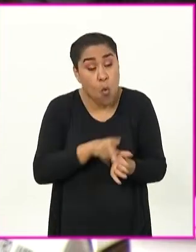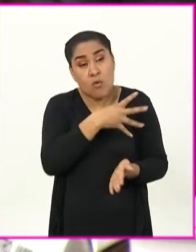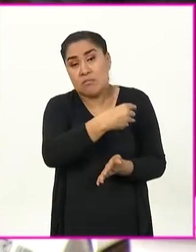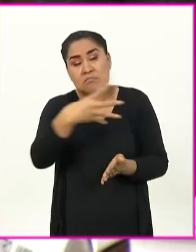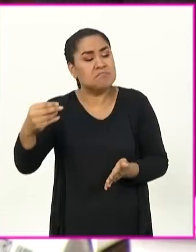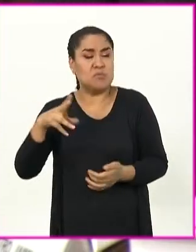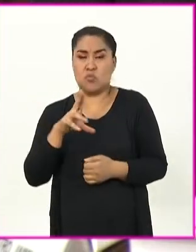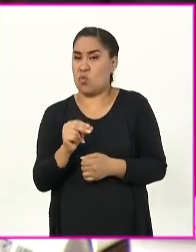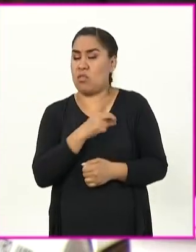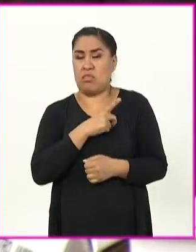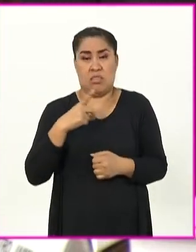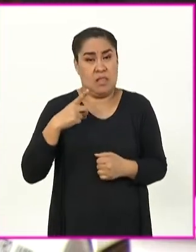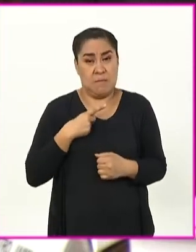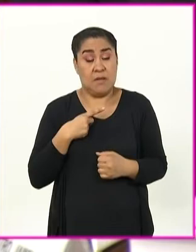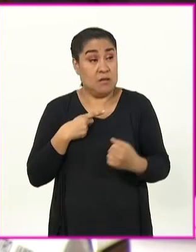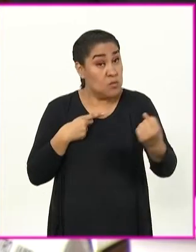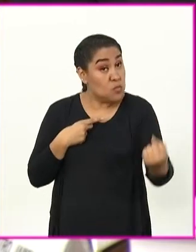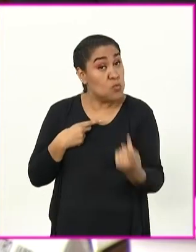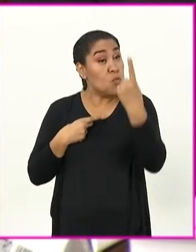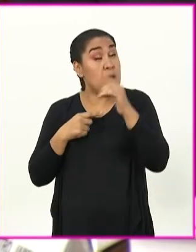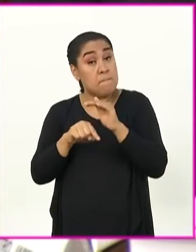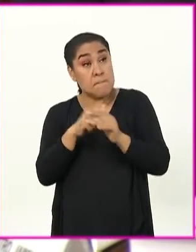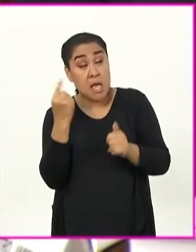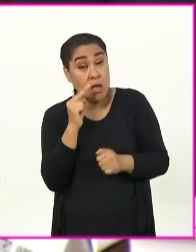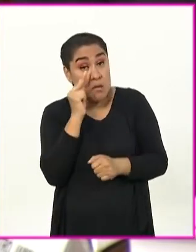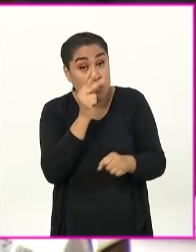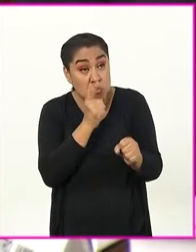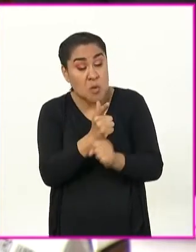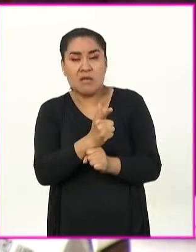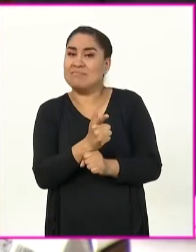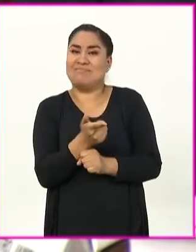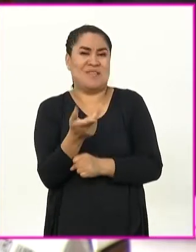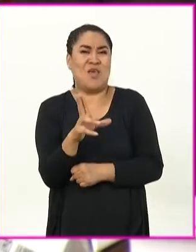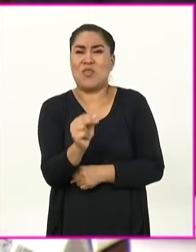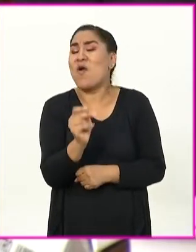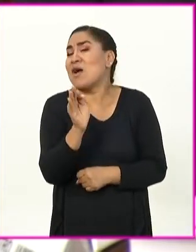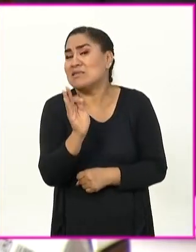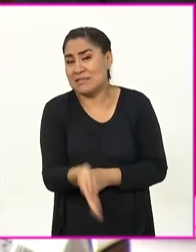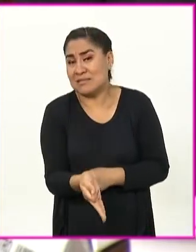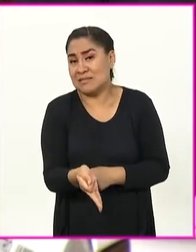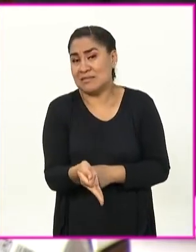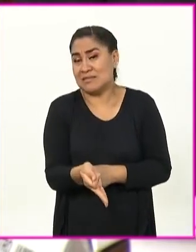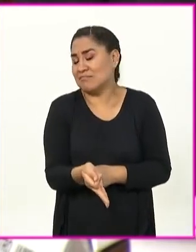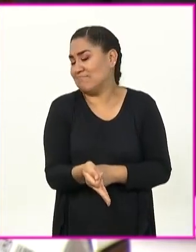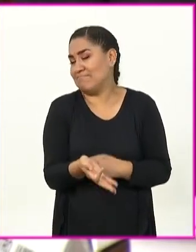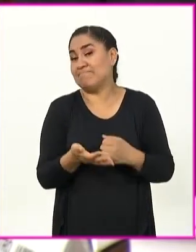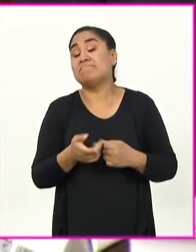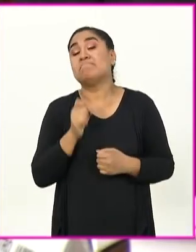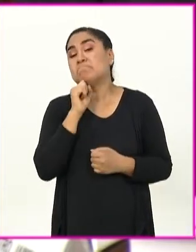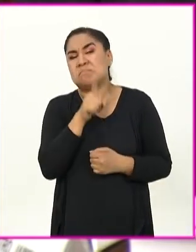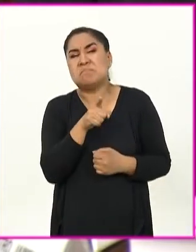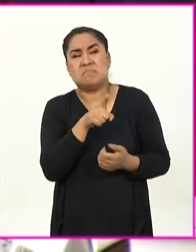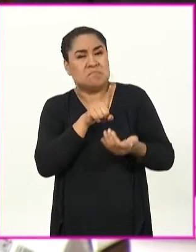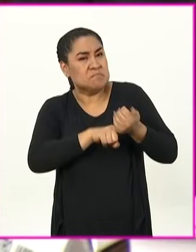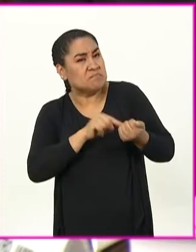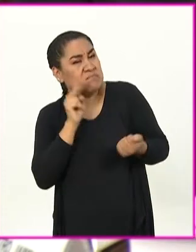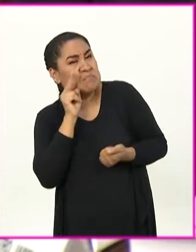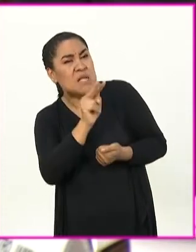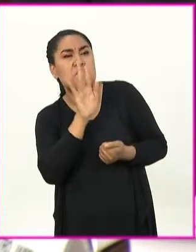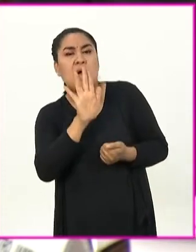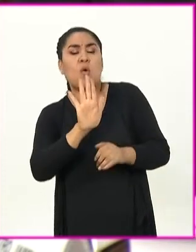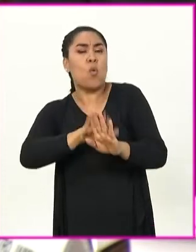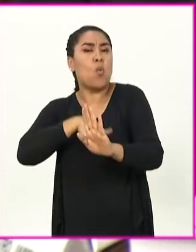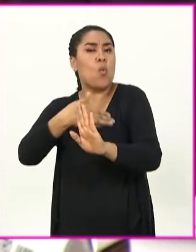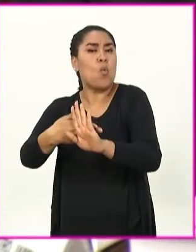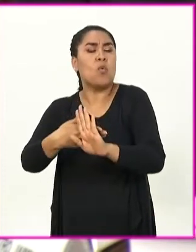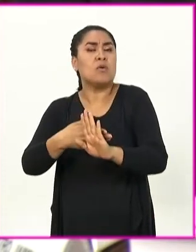ser inadmisible con una ocasión que esto ocurra es inadmisible es inaceptable y es una afrenta contra los derechos